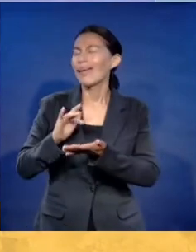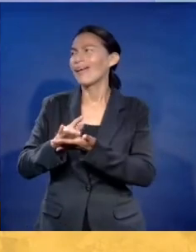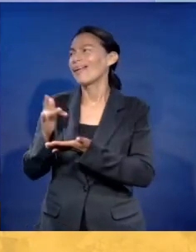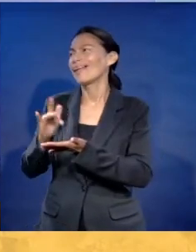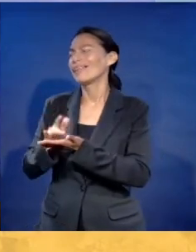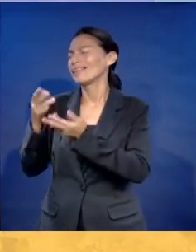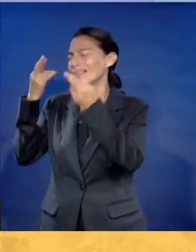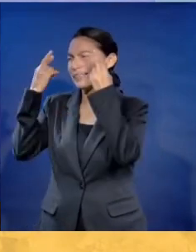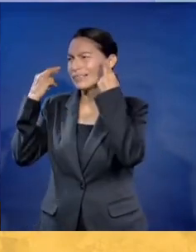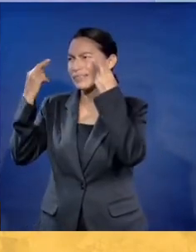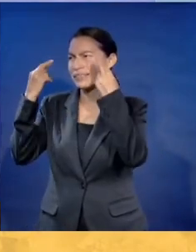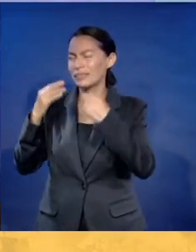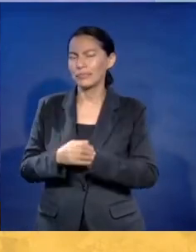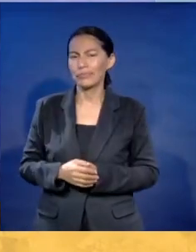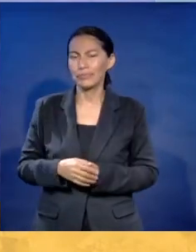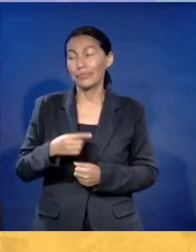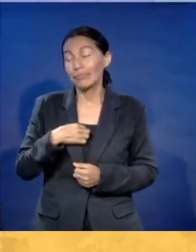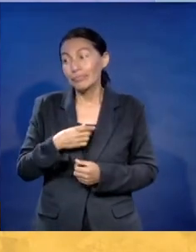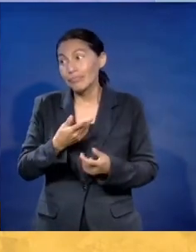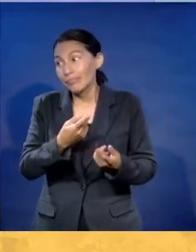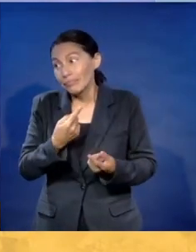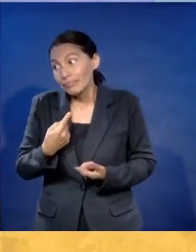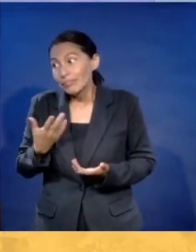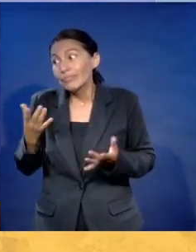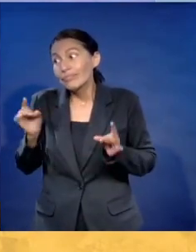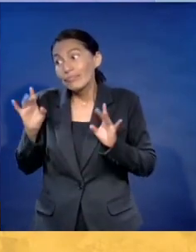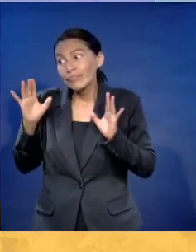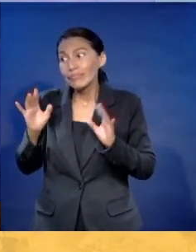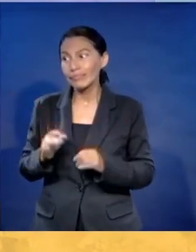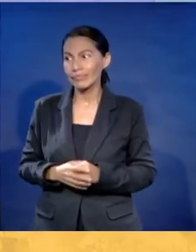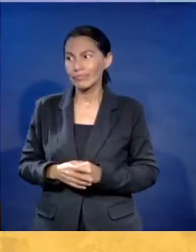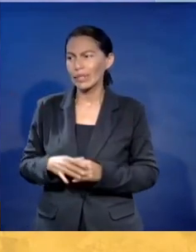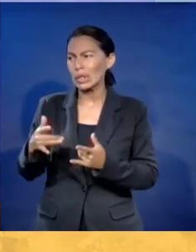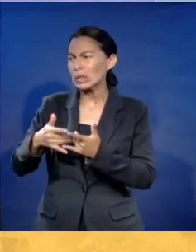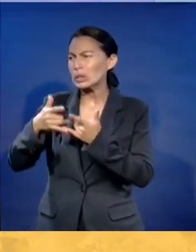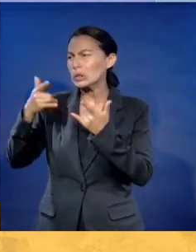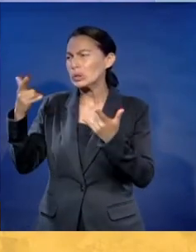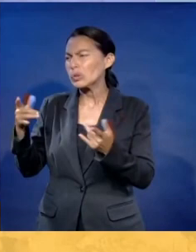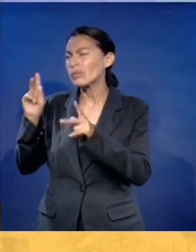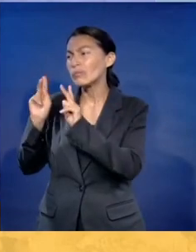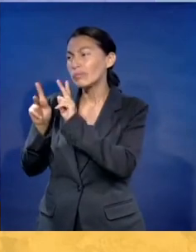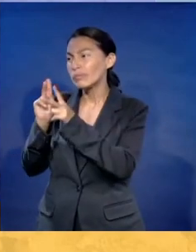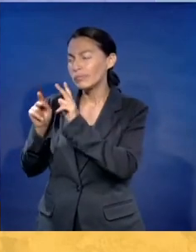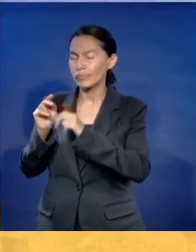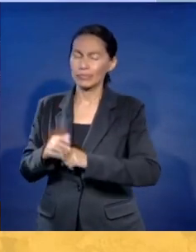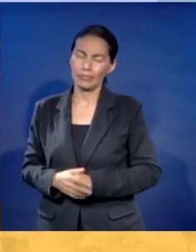pues aquí nomás casual vengo a contarle una historia